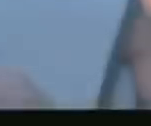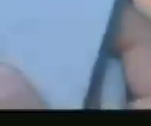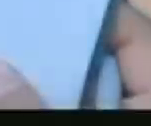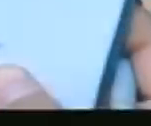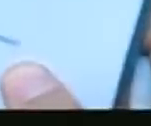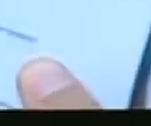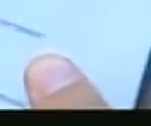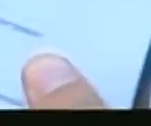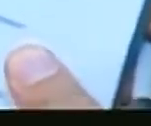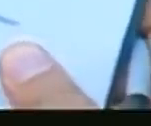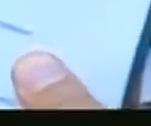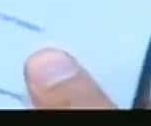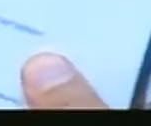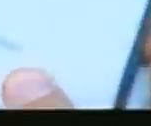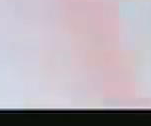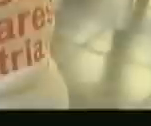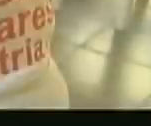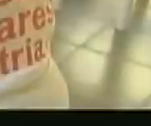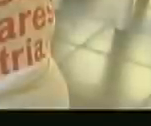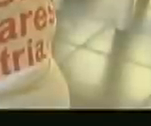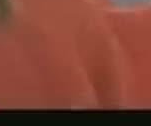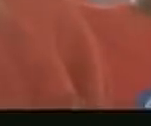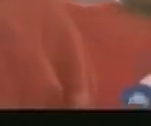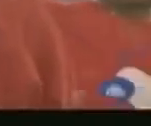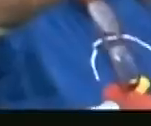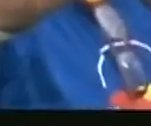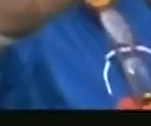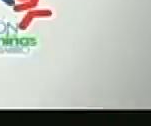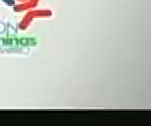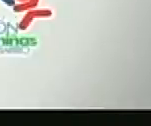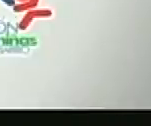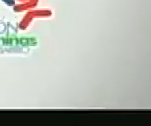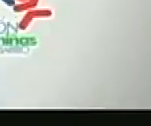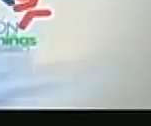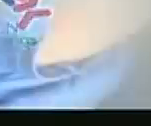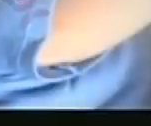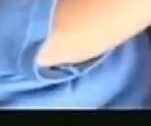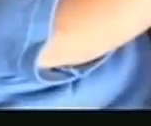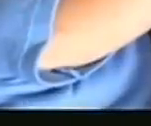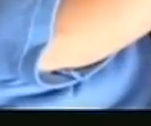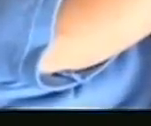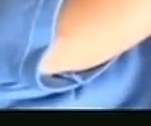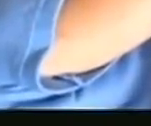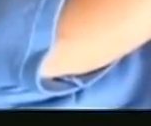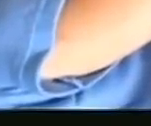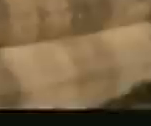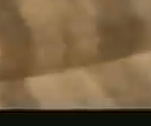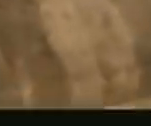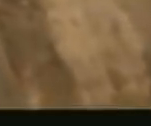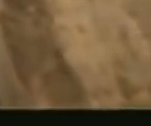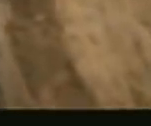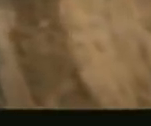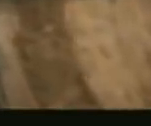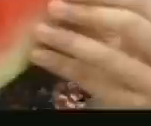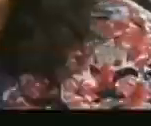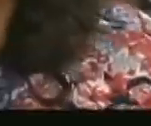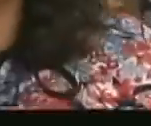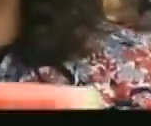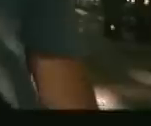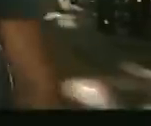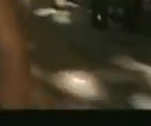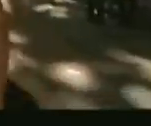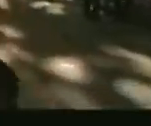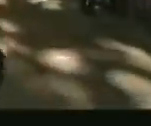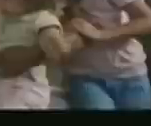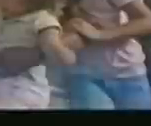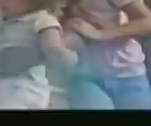gran misión Hogares de la Patria, que va a integrar todas las misiones y planes que la revolución ha creado para proteger al niño, a